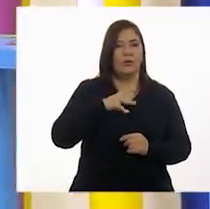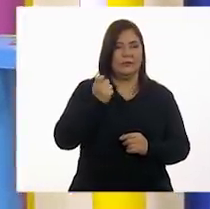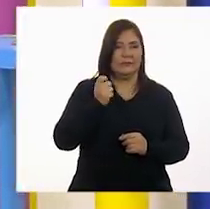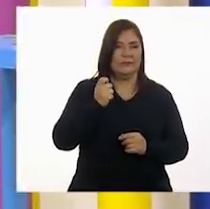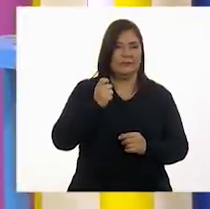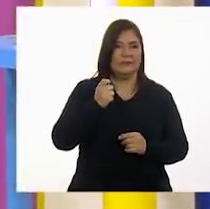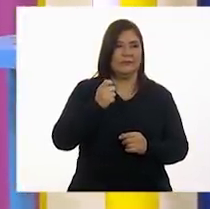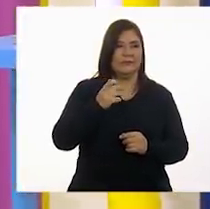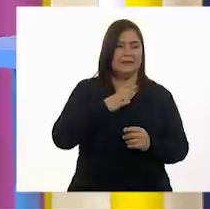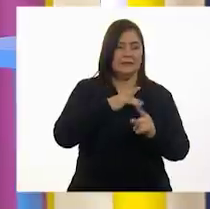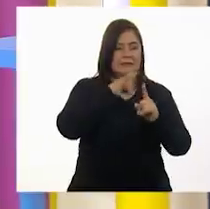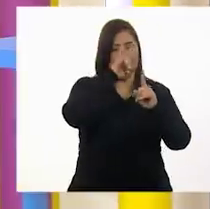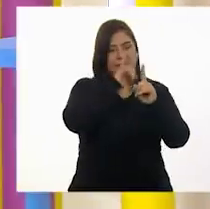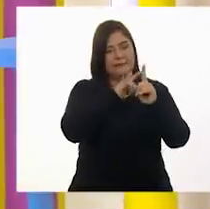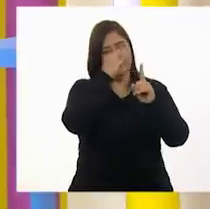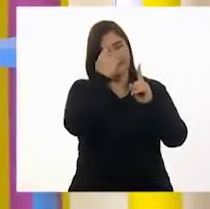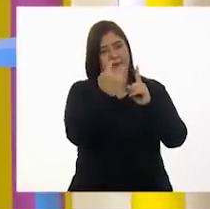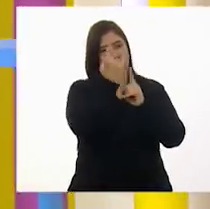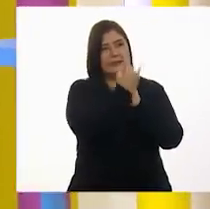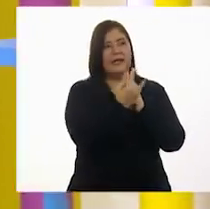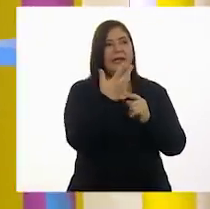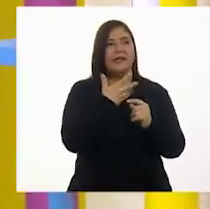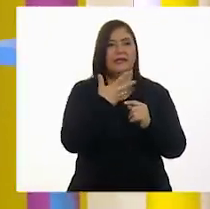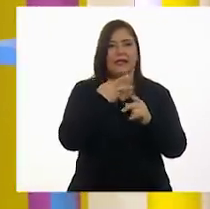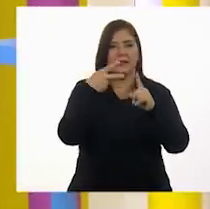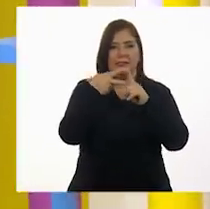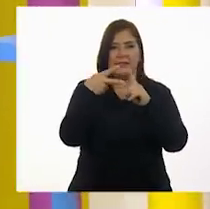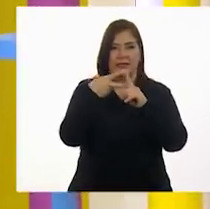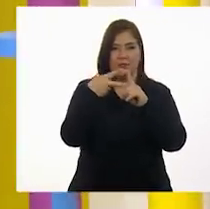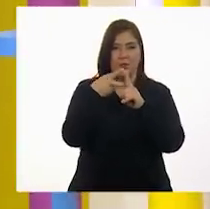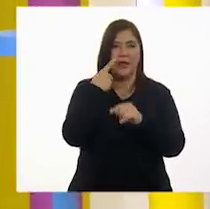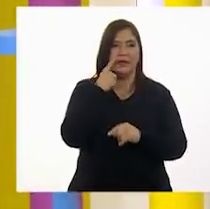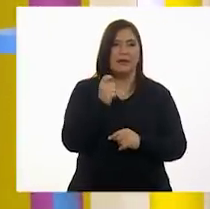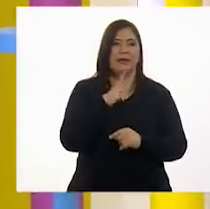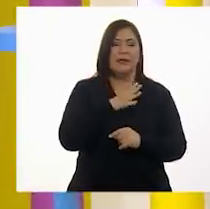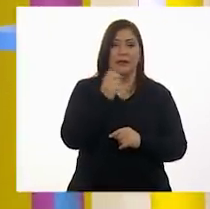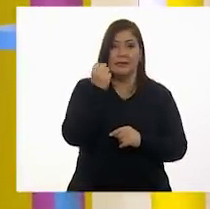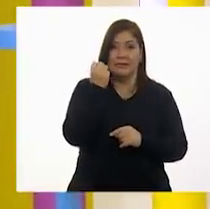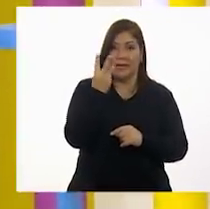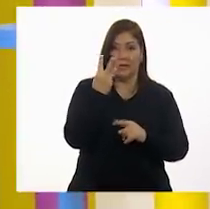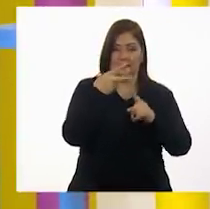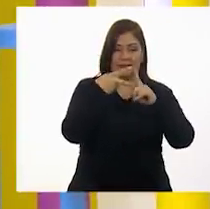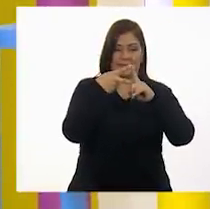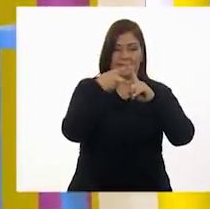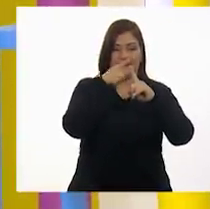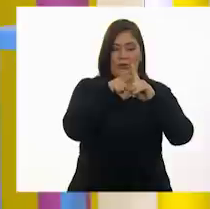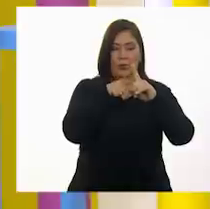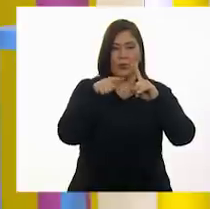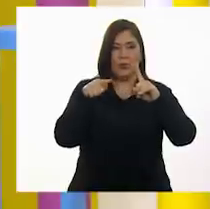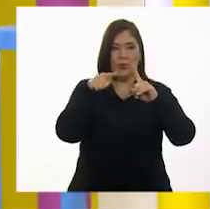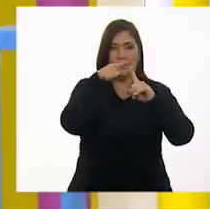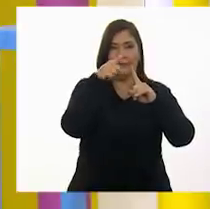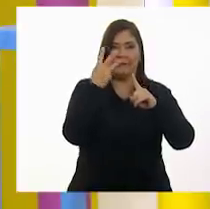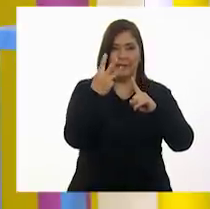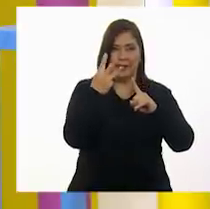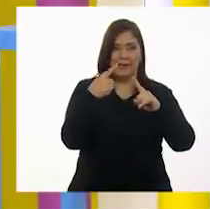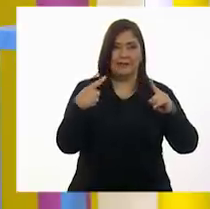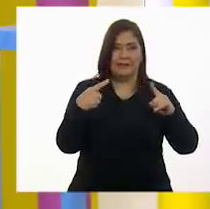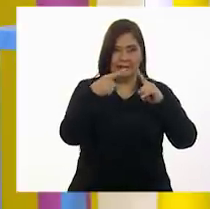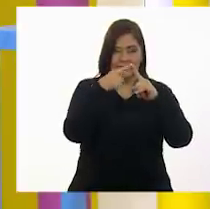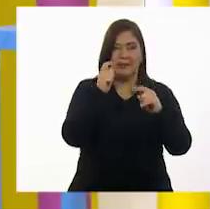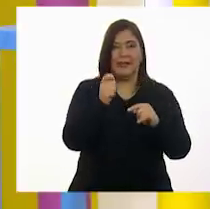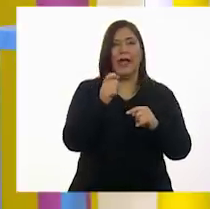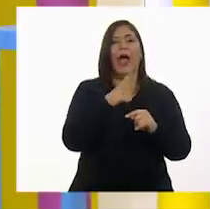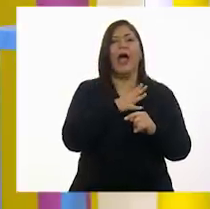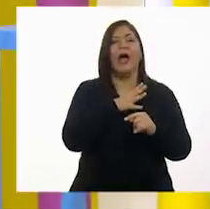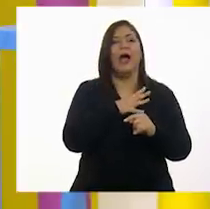cuántas caras tenemos. Y aquí tengo un prisma triangular que tiene una, dos, tres aristas y por lo tanto tiene